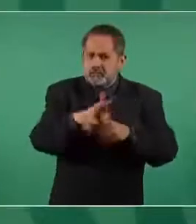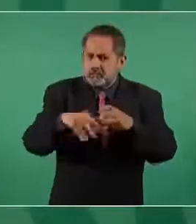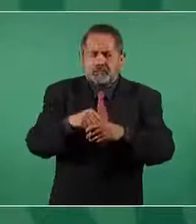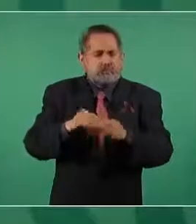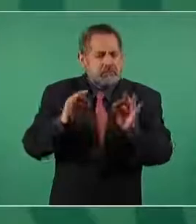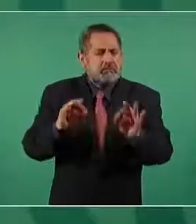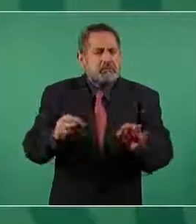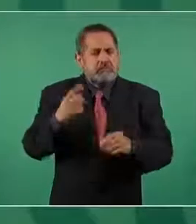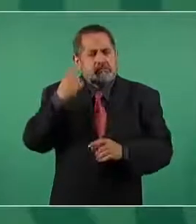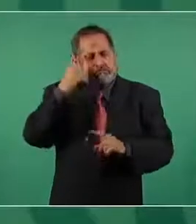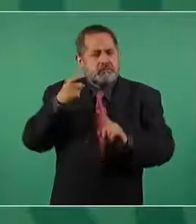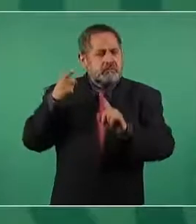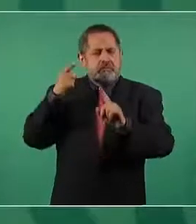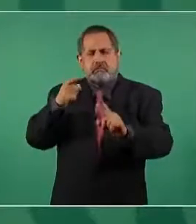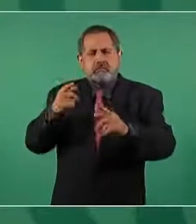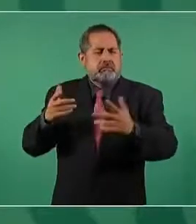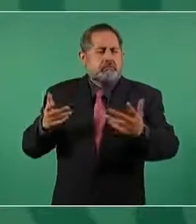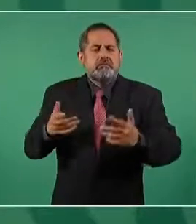para